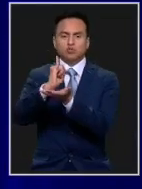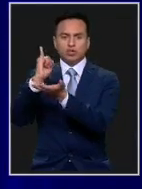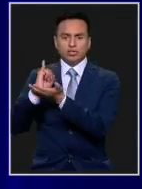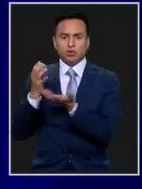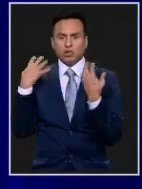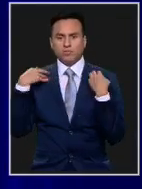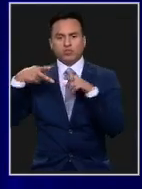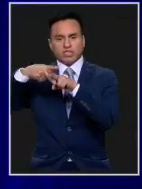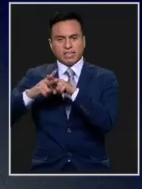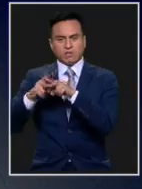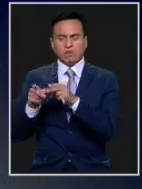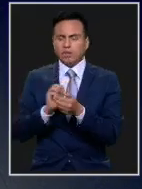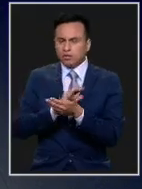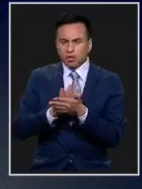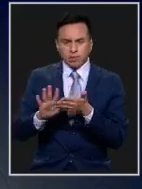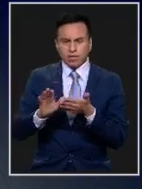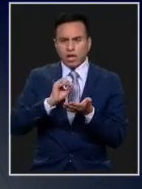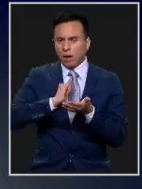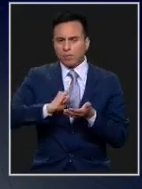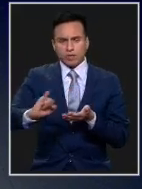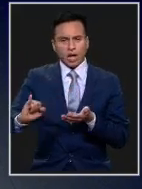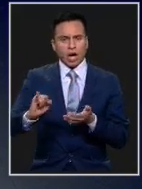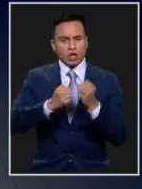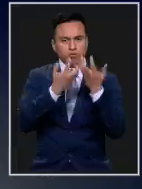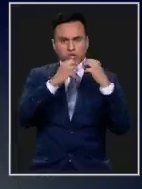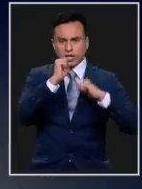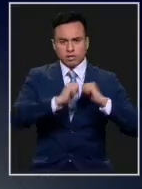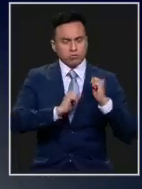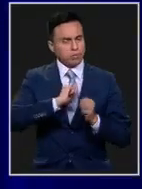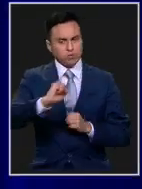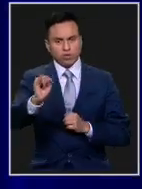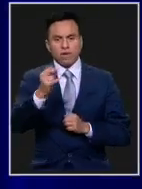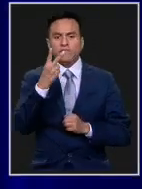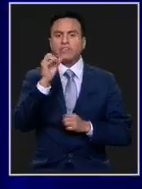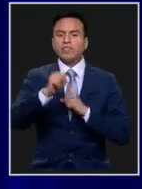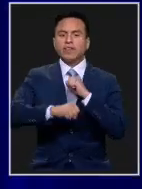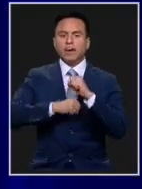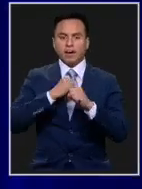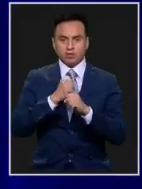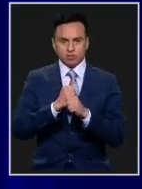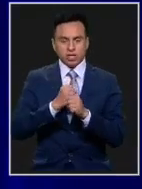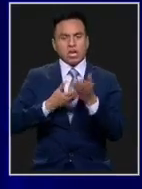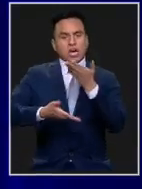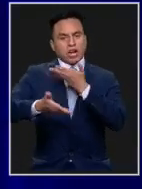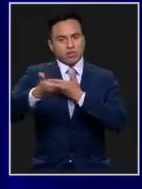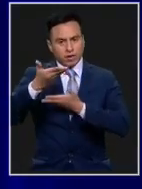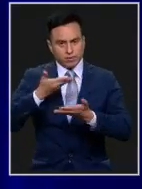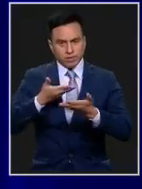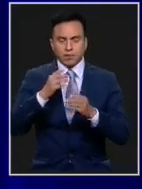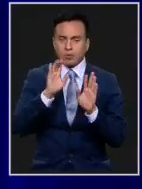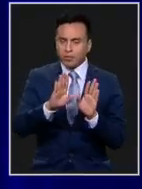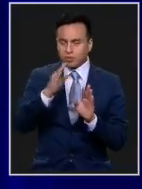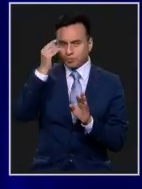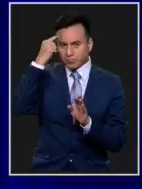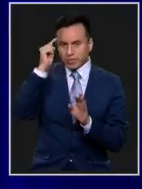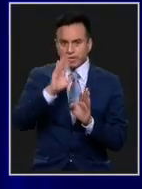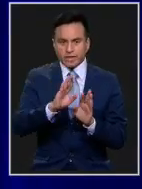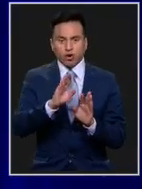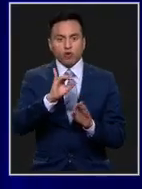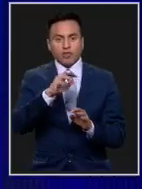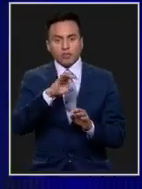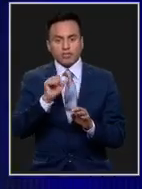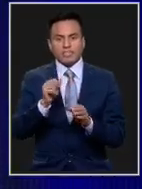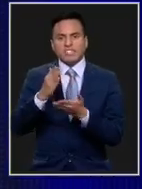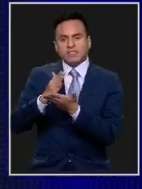organismos técnicos gratuitamente de perpetuidad a los industriales no no esa perpetuidad es a 20 años la concesión pero usted momento pero José